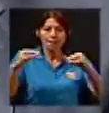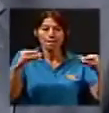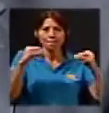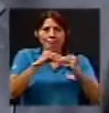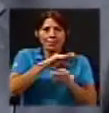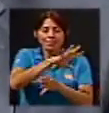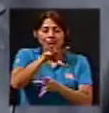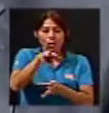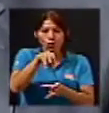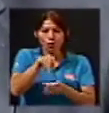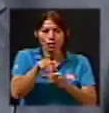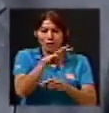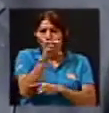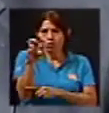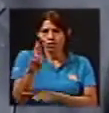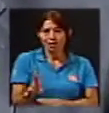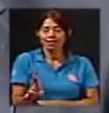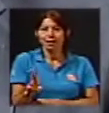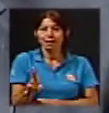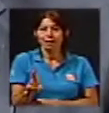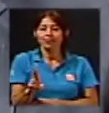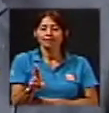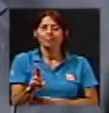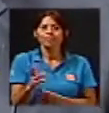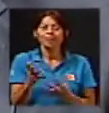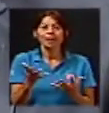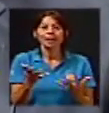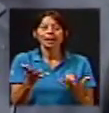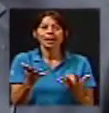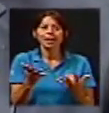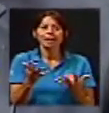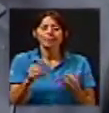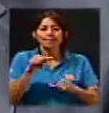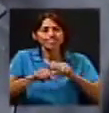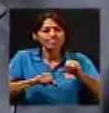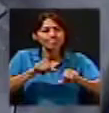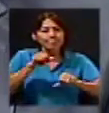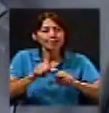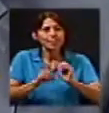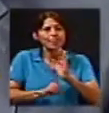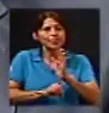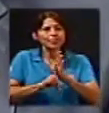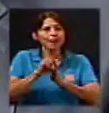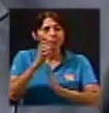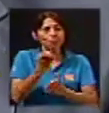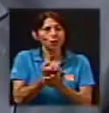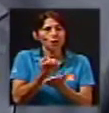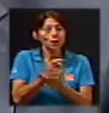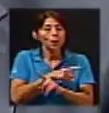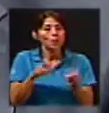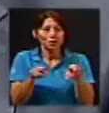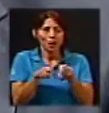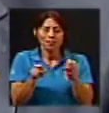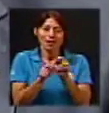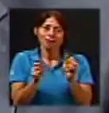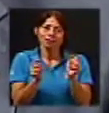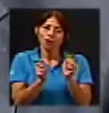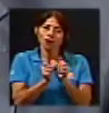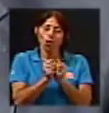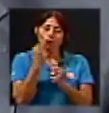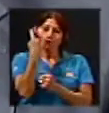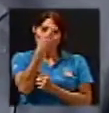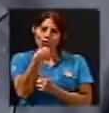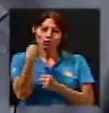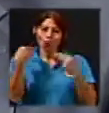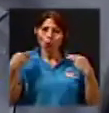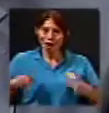inclusiva, una Costa Rica que busque un desarrollo económico, pero también con rostro humano. Y es